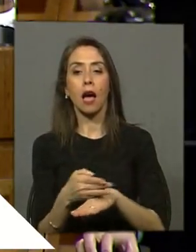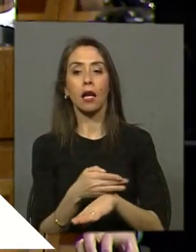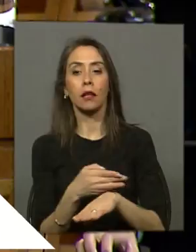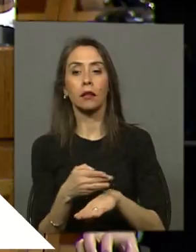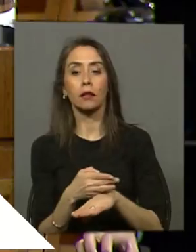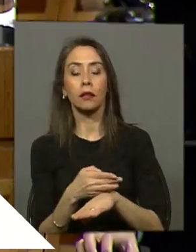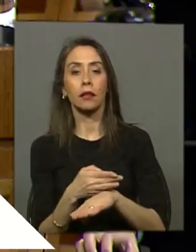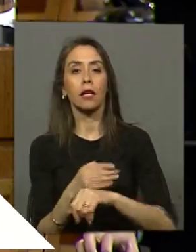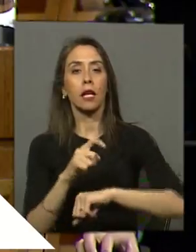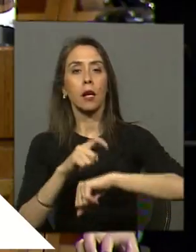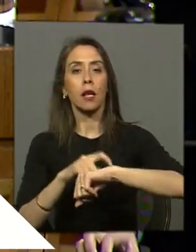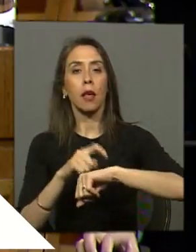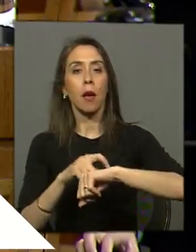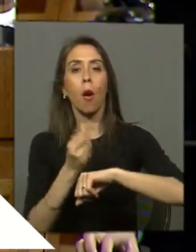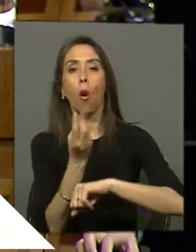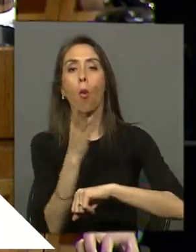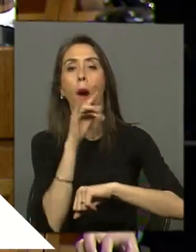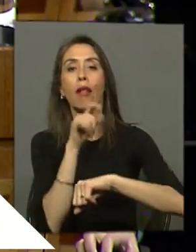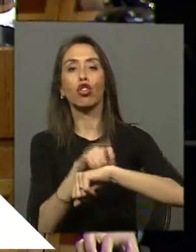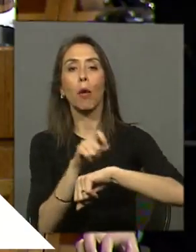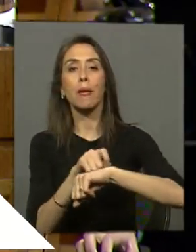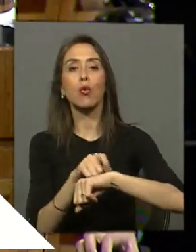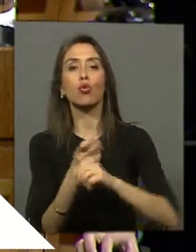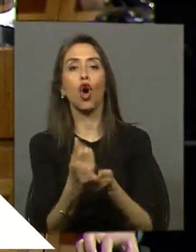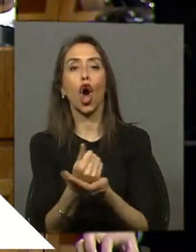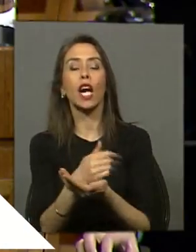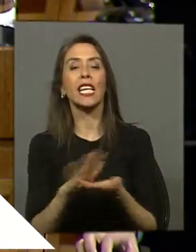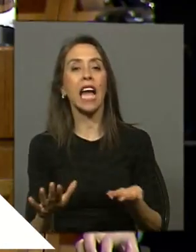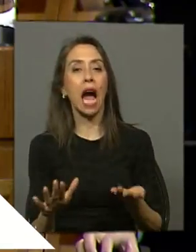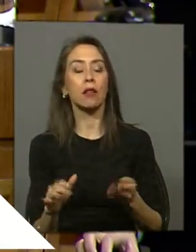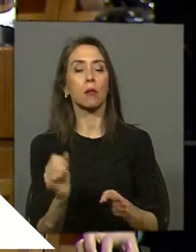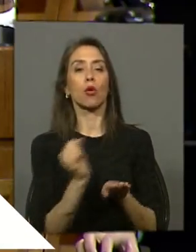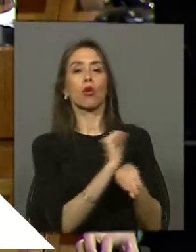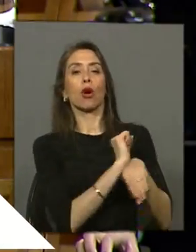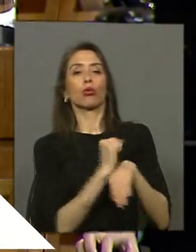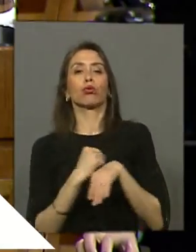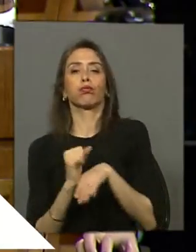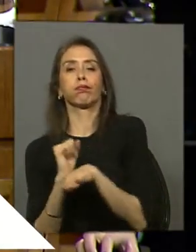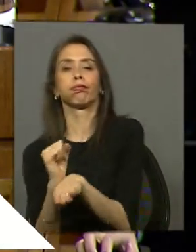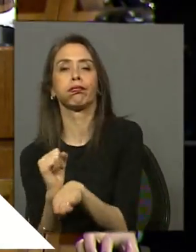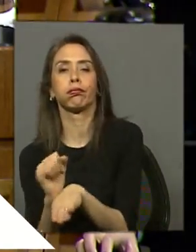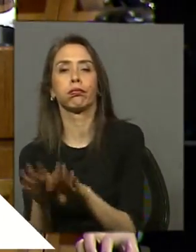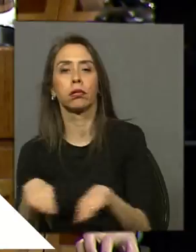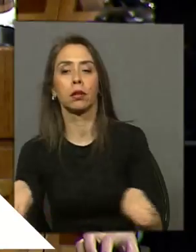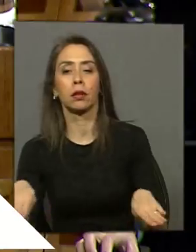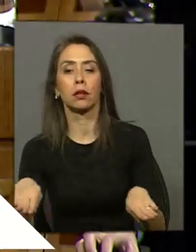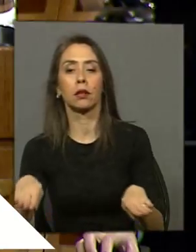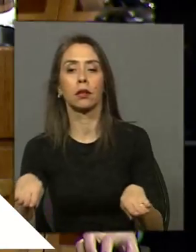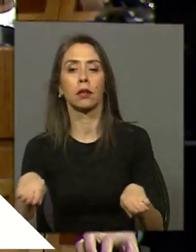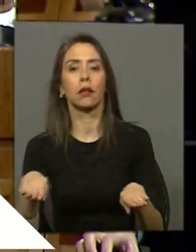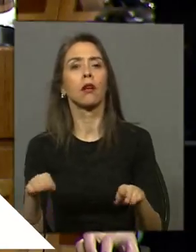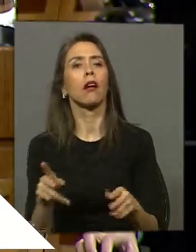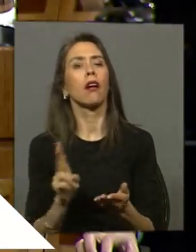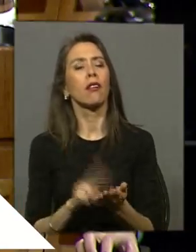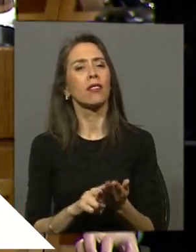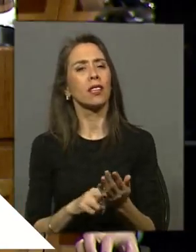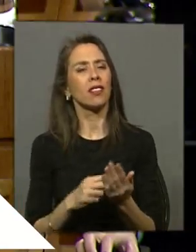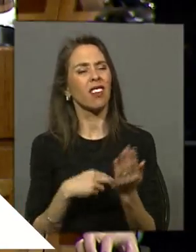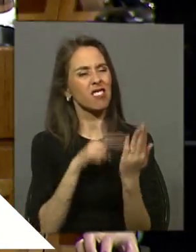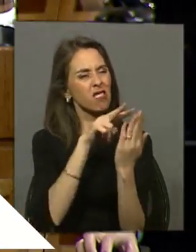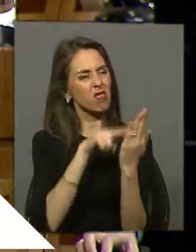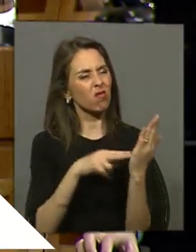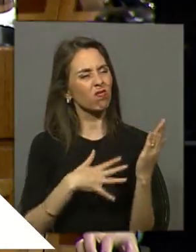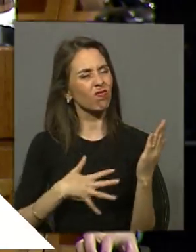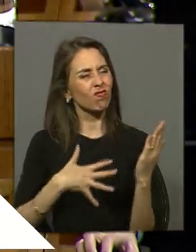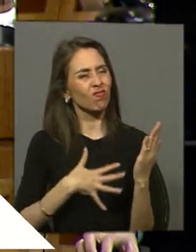de gratuidad respecto a la utilización de ese estacionamiento en los servicios. Entonces, la verdad es que me convence poco lo